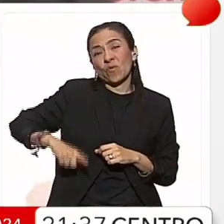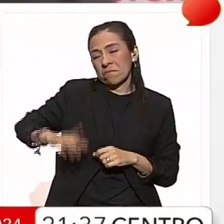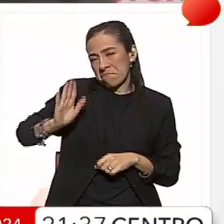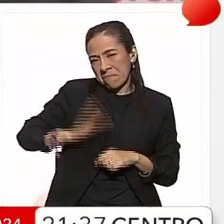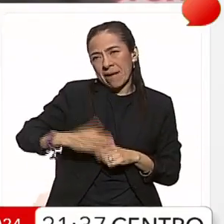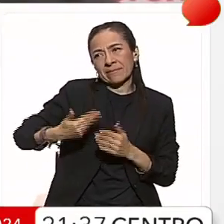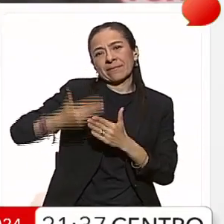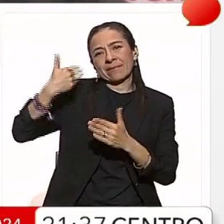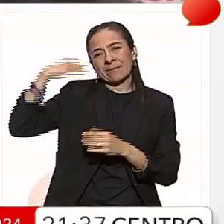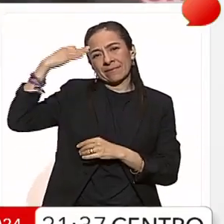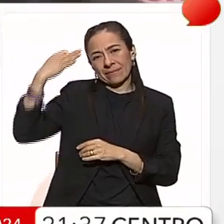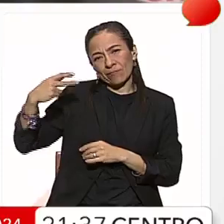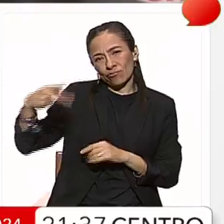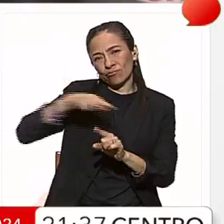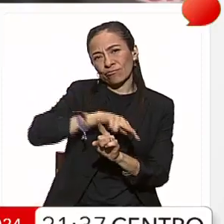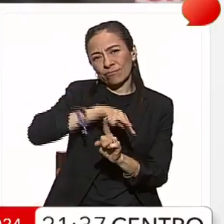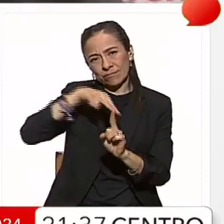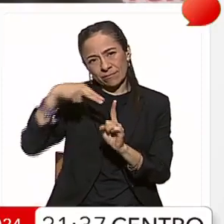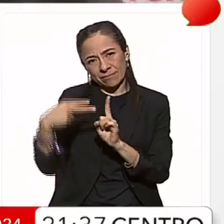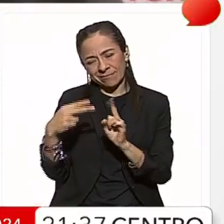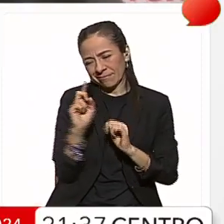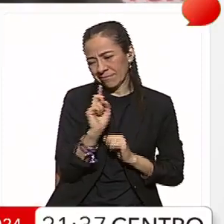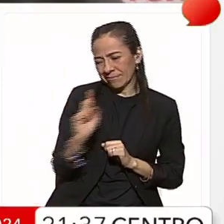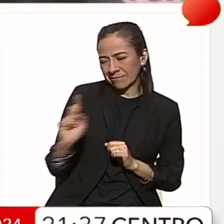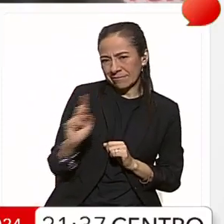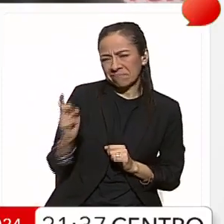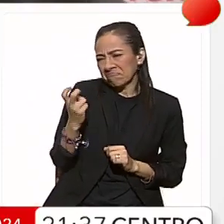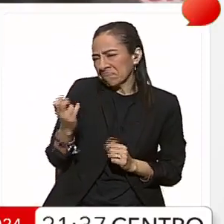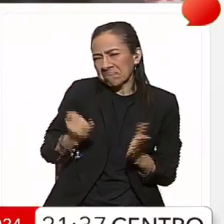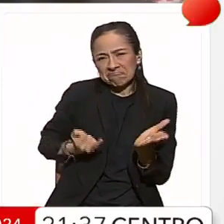derecha estas decisiones